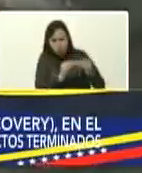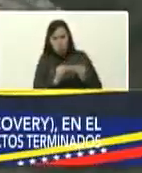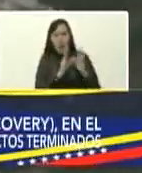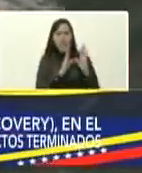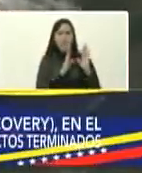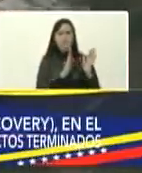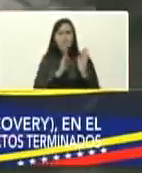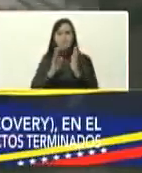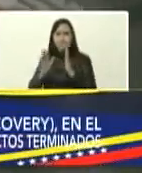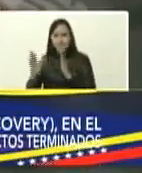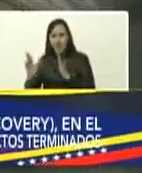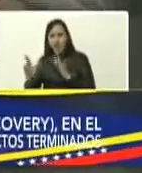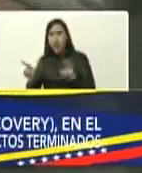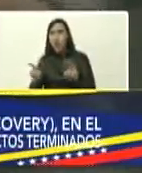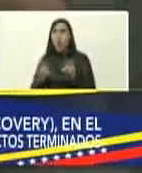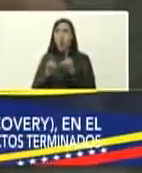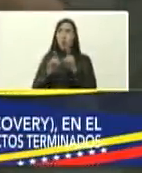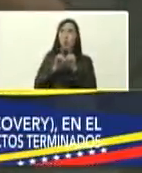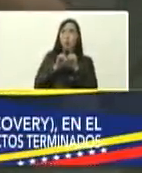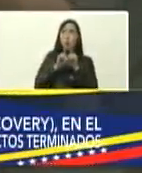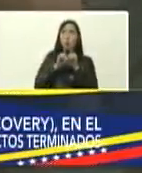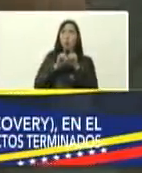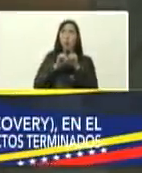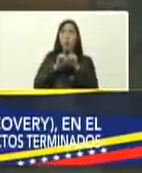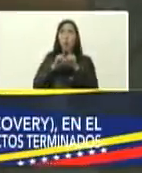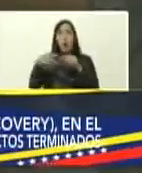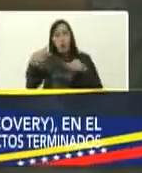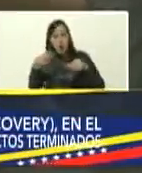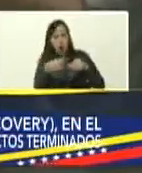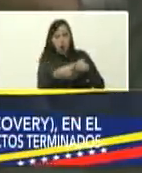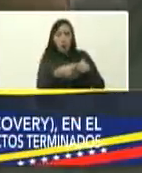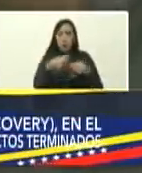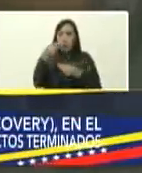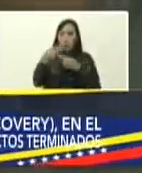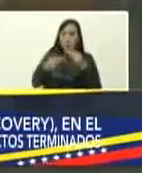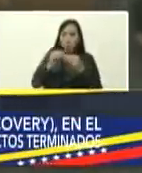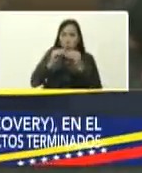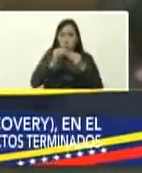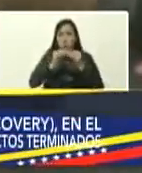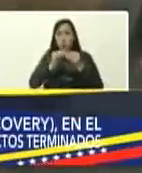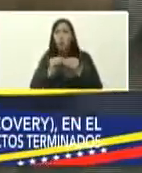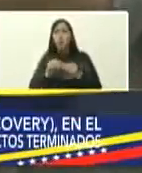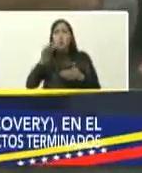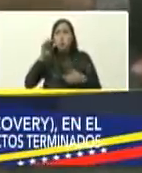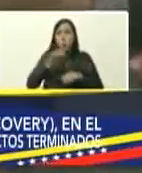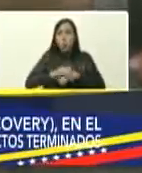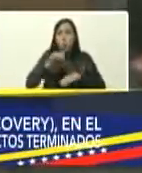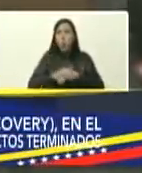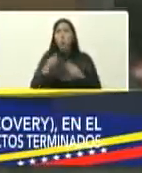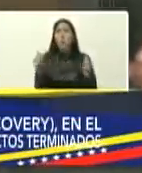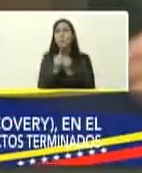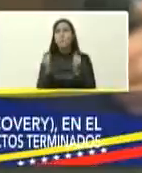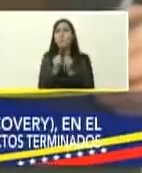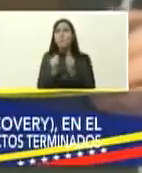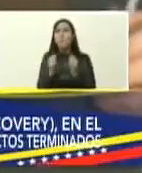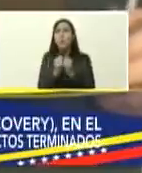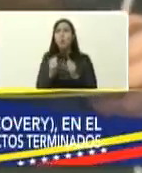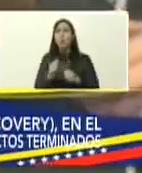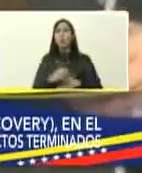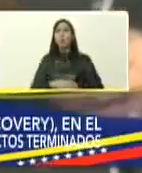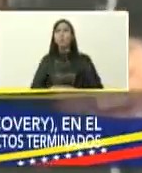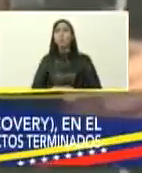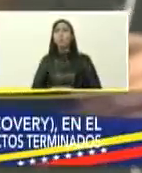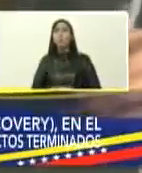es la inyección, el piso, tiene una alta resistencia de fricción y posteriormente en una segunda inyección